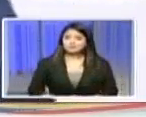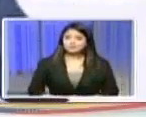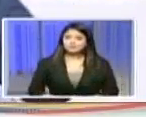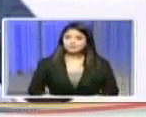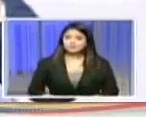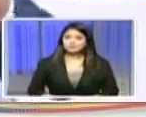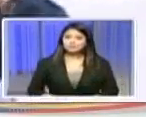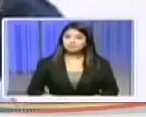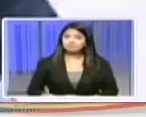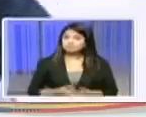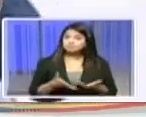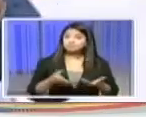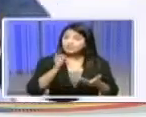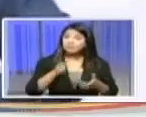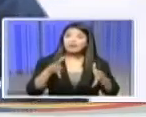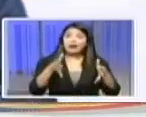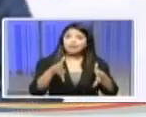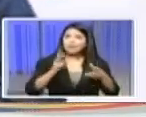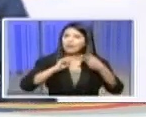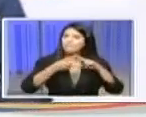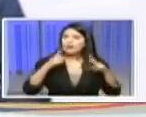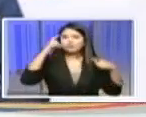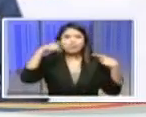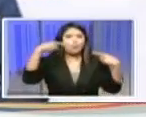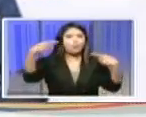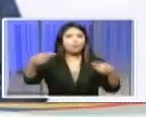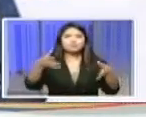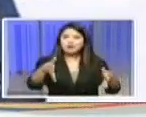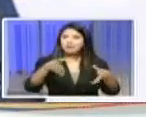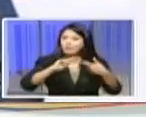Y estamos ganando la paz todos los días.